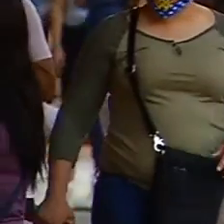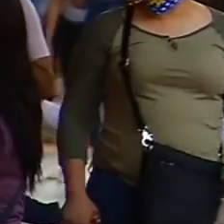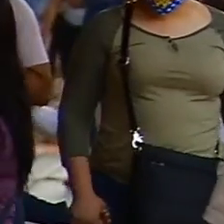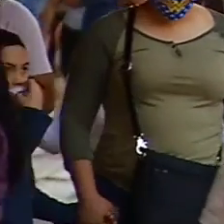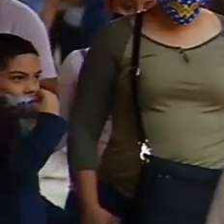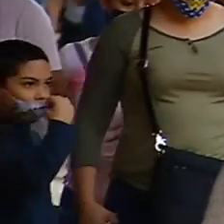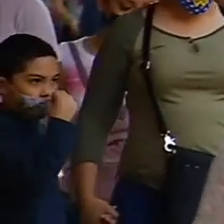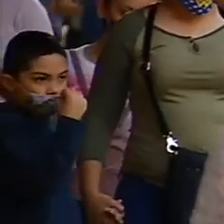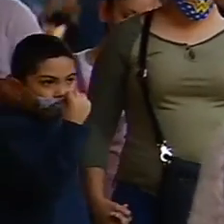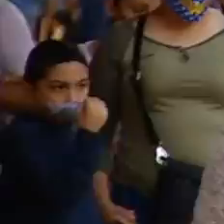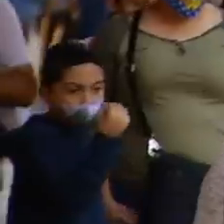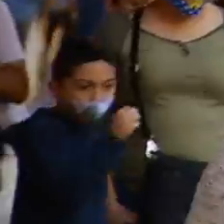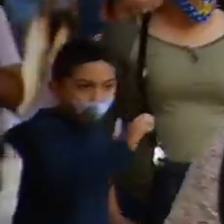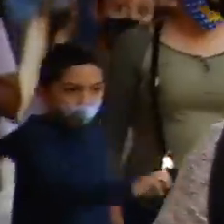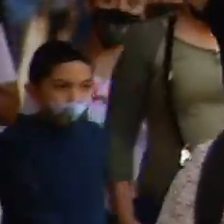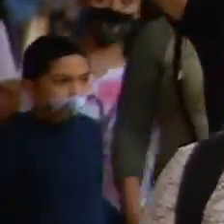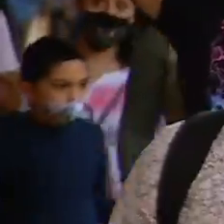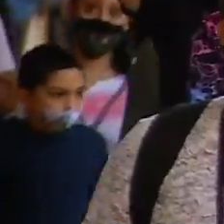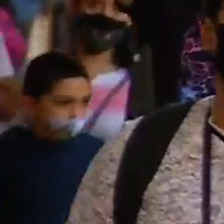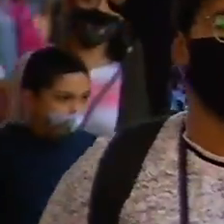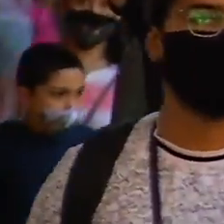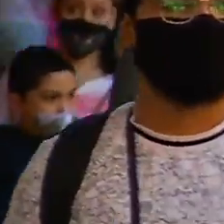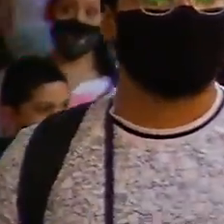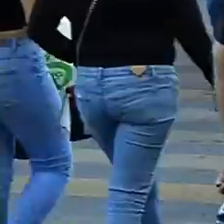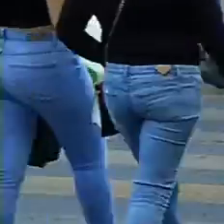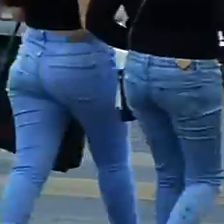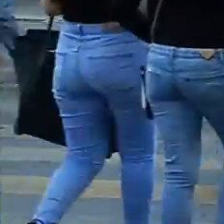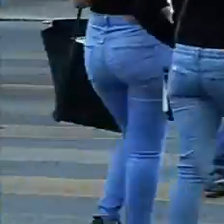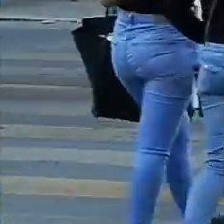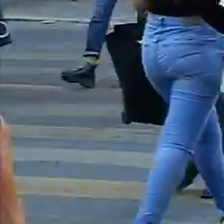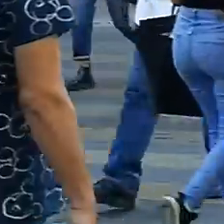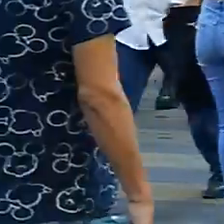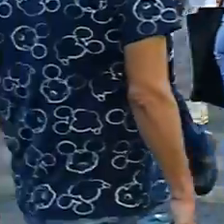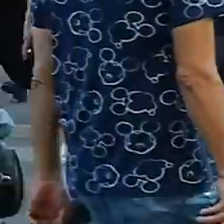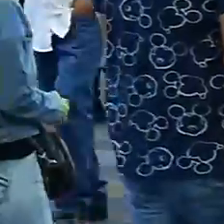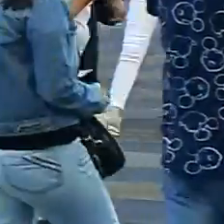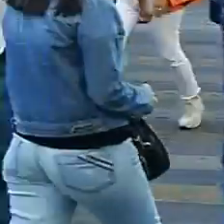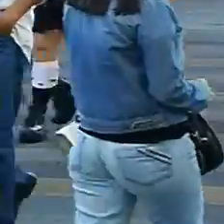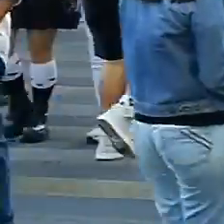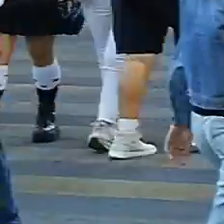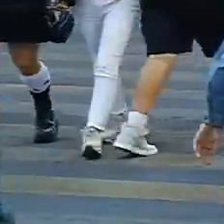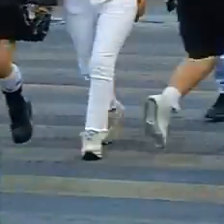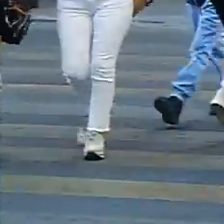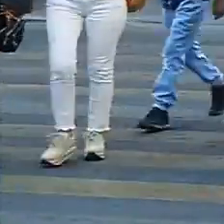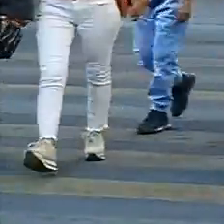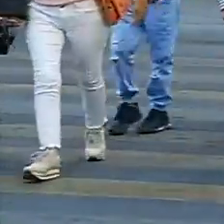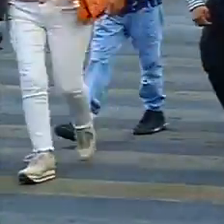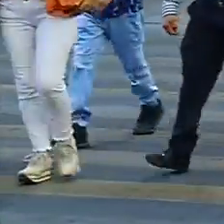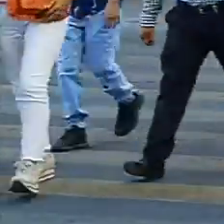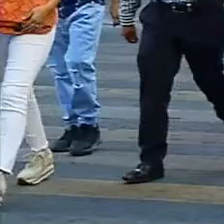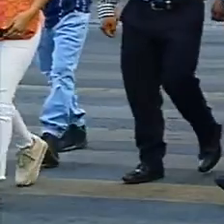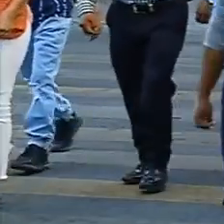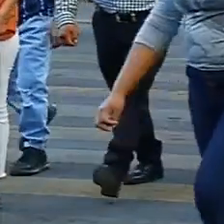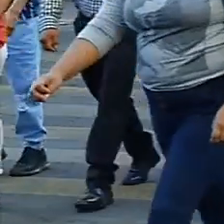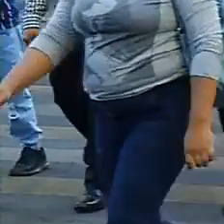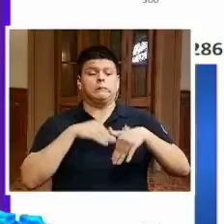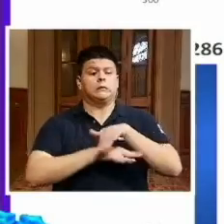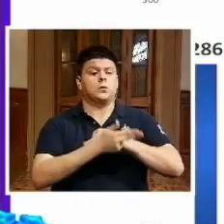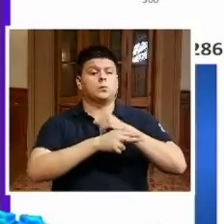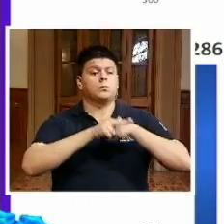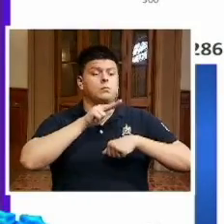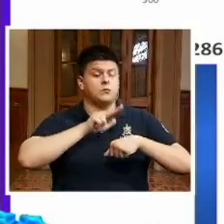ya hace ocho meses que ingresó el coronavirus a nuevo léon los pacientes en condiciones de gravedad van a la alza